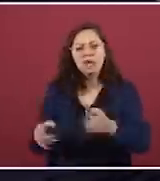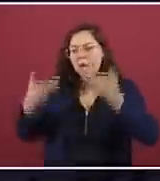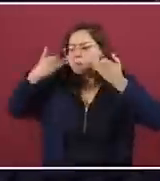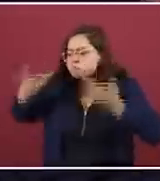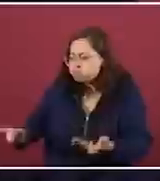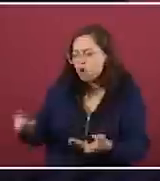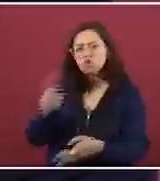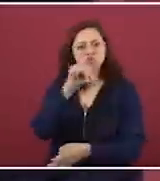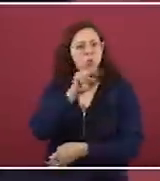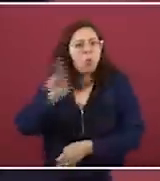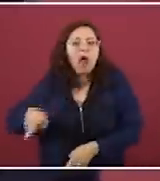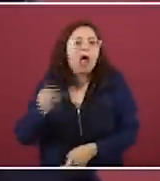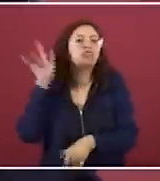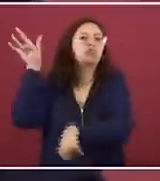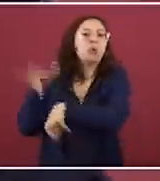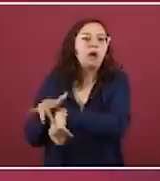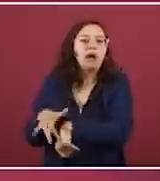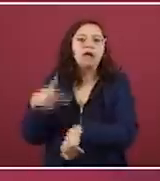sí me